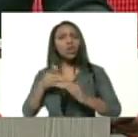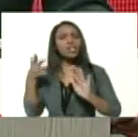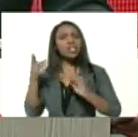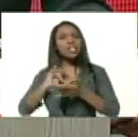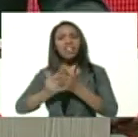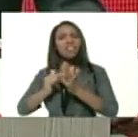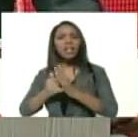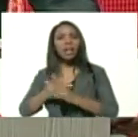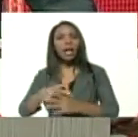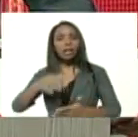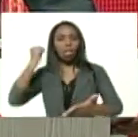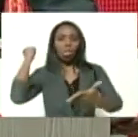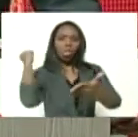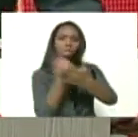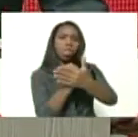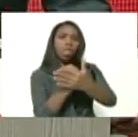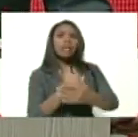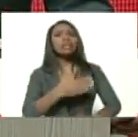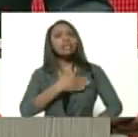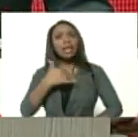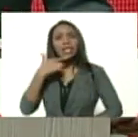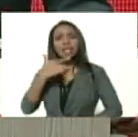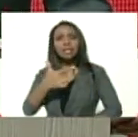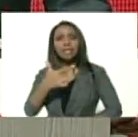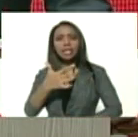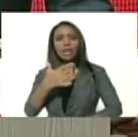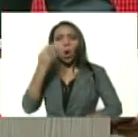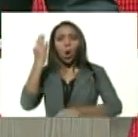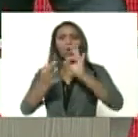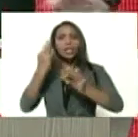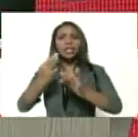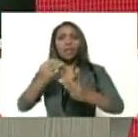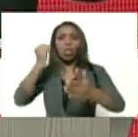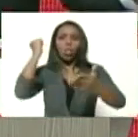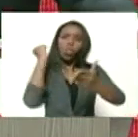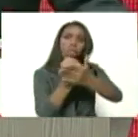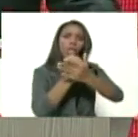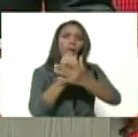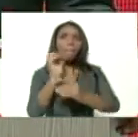asesinato, quiere decir ajusticiamiento, y luego